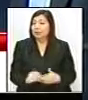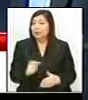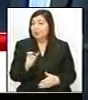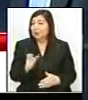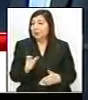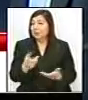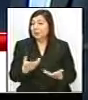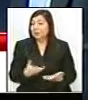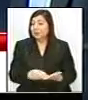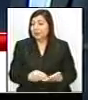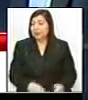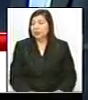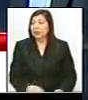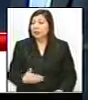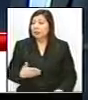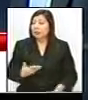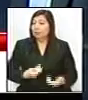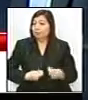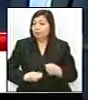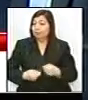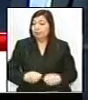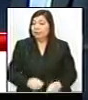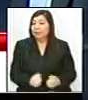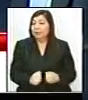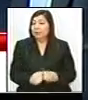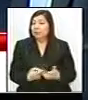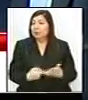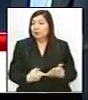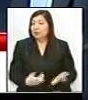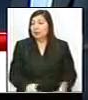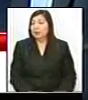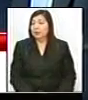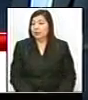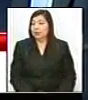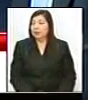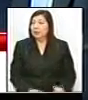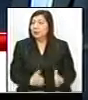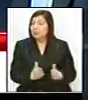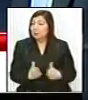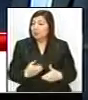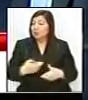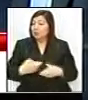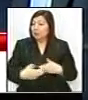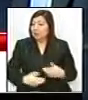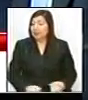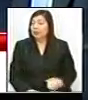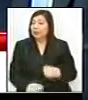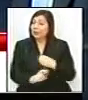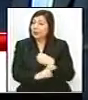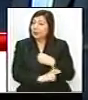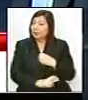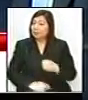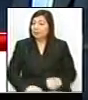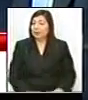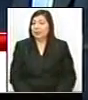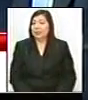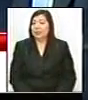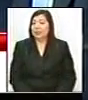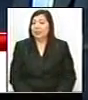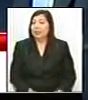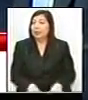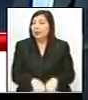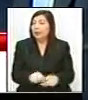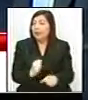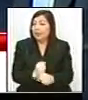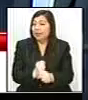peruanos, tanto en la pesca artesanal como los pequeños artesanos, productores del país, que están trabajando